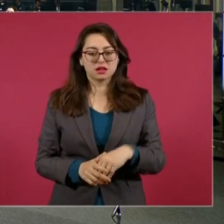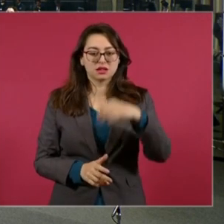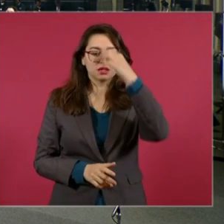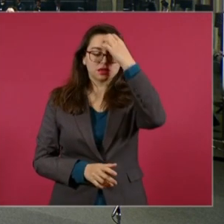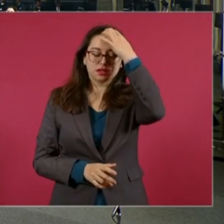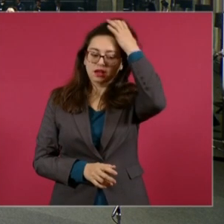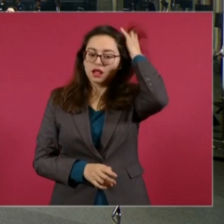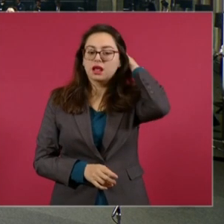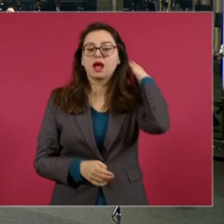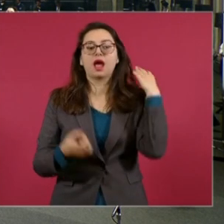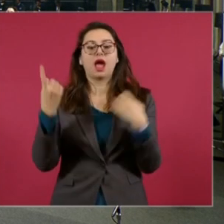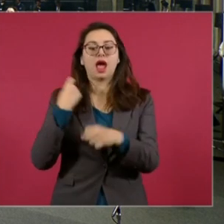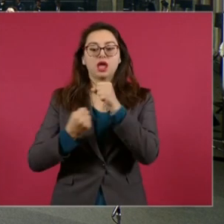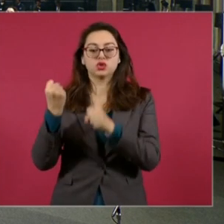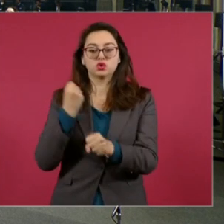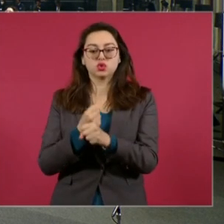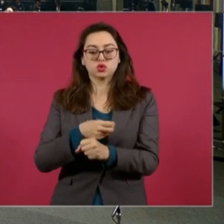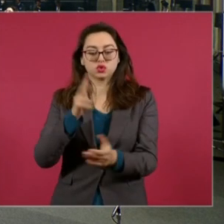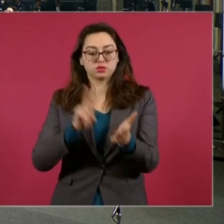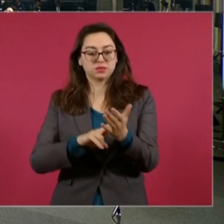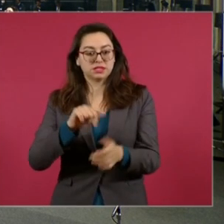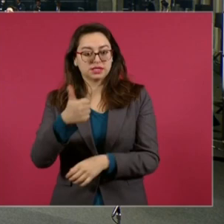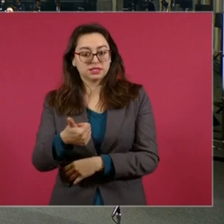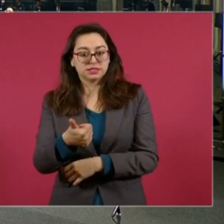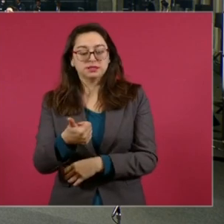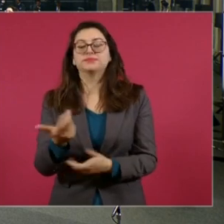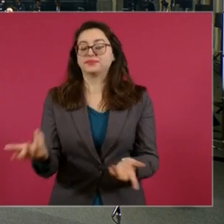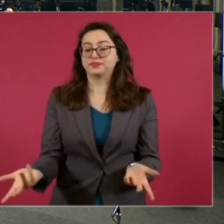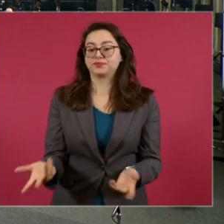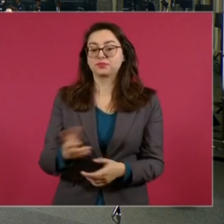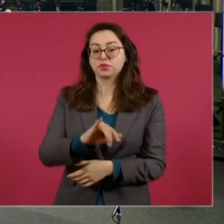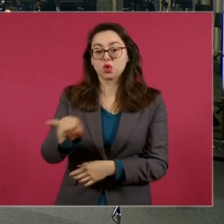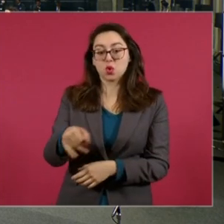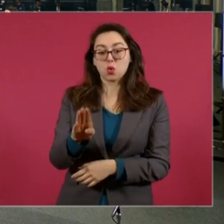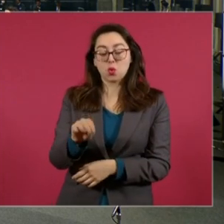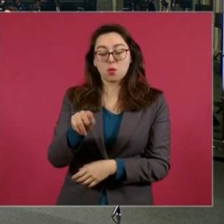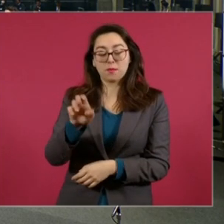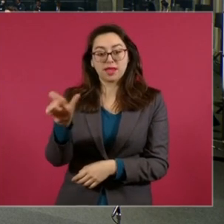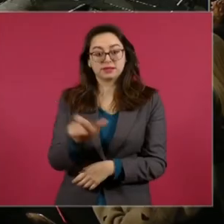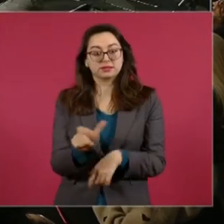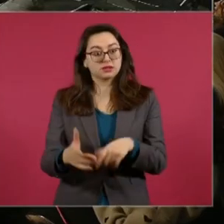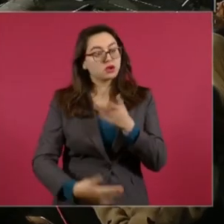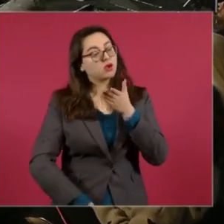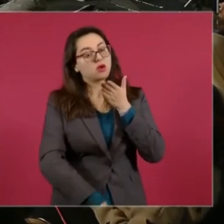del 2006. Jumex. Sí.